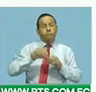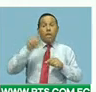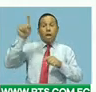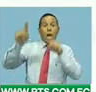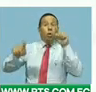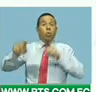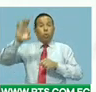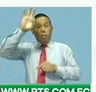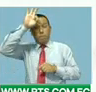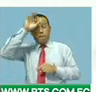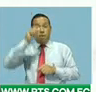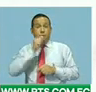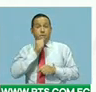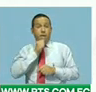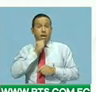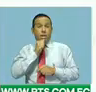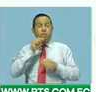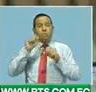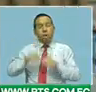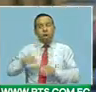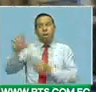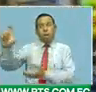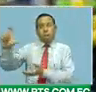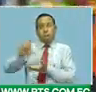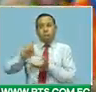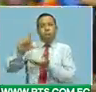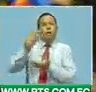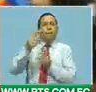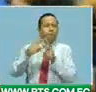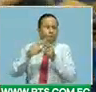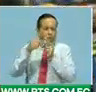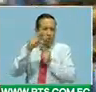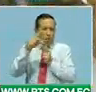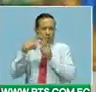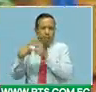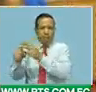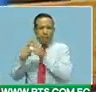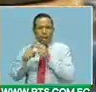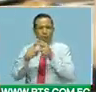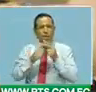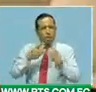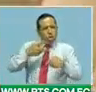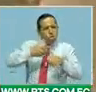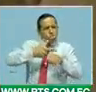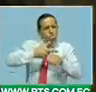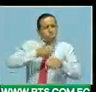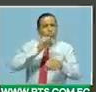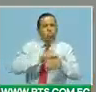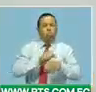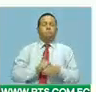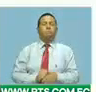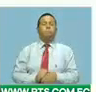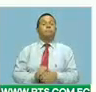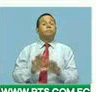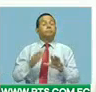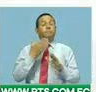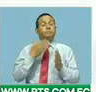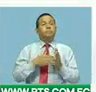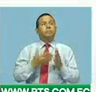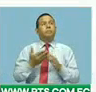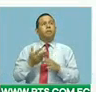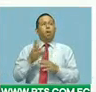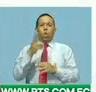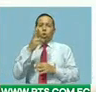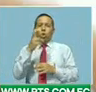privados, los cuales son prestatarios del IES. Así también aseguró que ya se le está dando solución a dicho déficit. A partir del 12